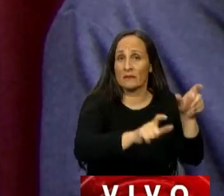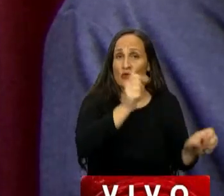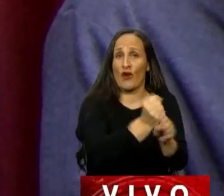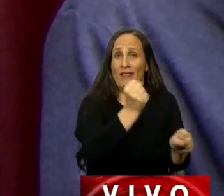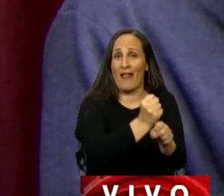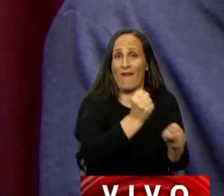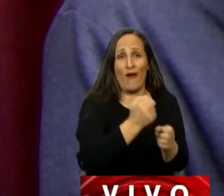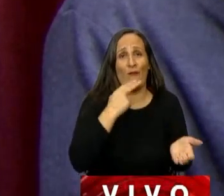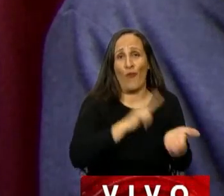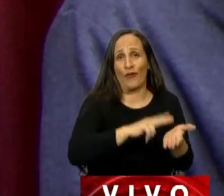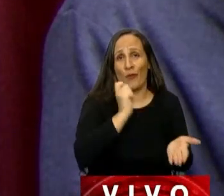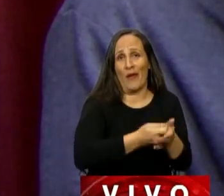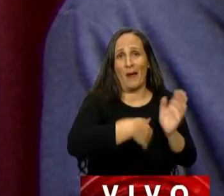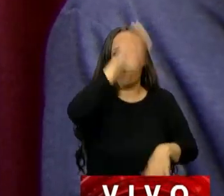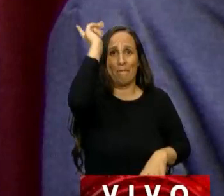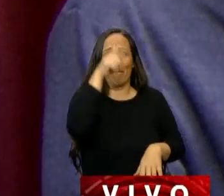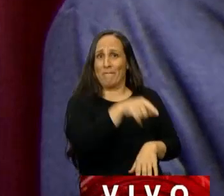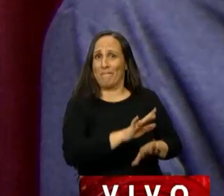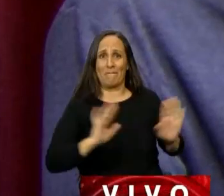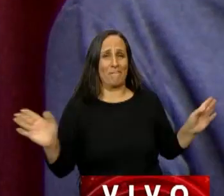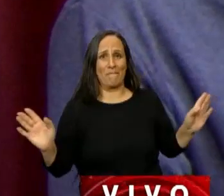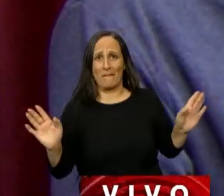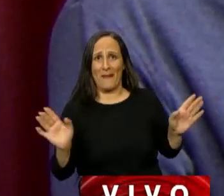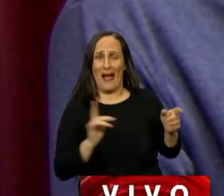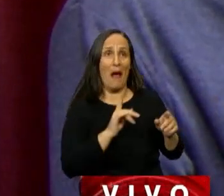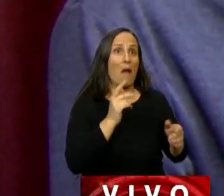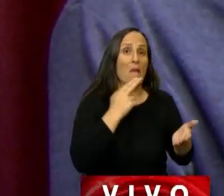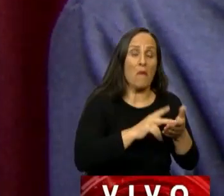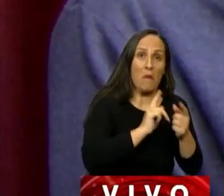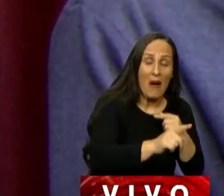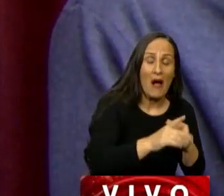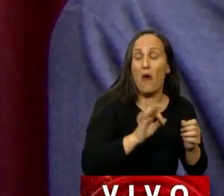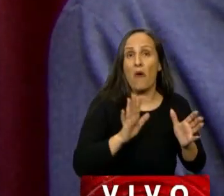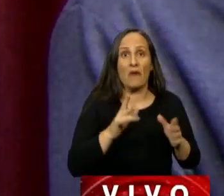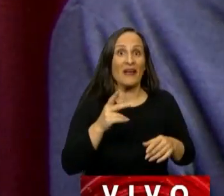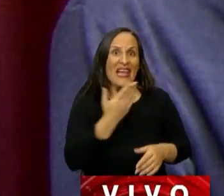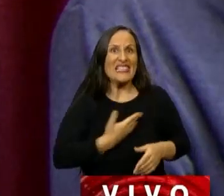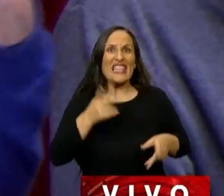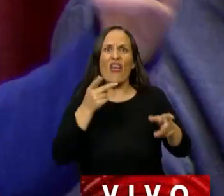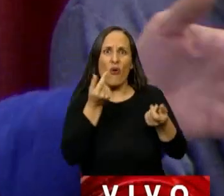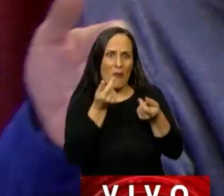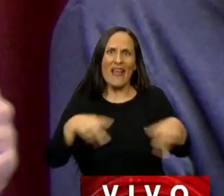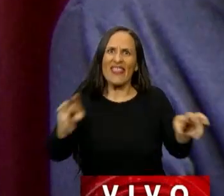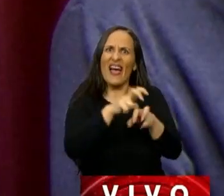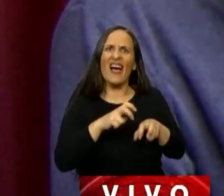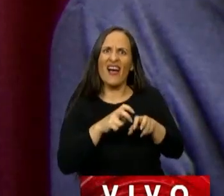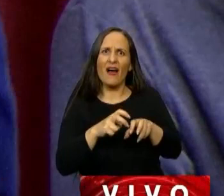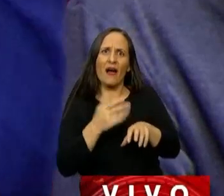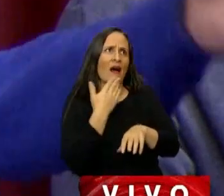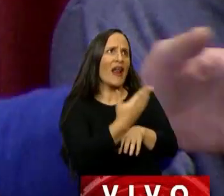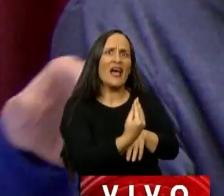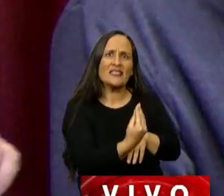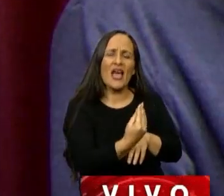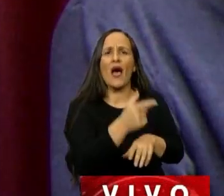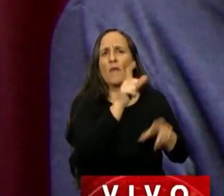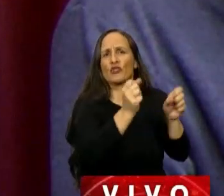de manera directa, ¿no?, o indirecta. Más del 50% de lo que recauda el Estado es sobre impuestos al